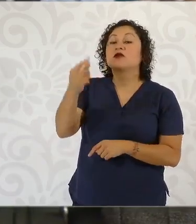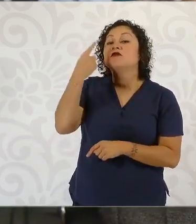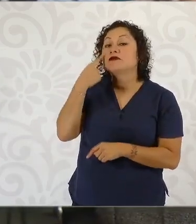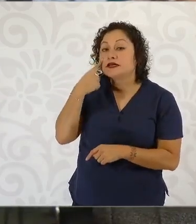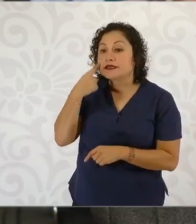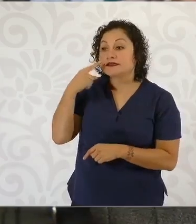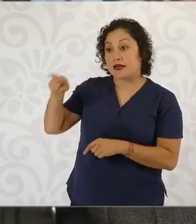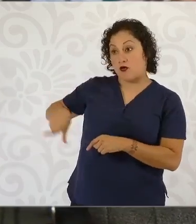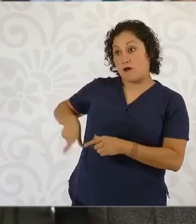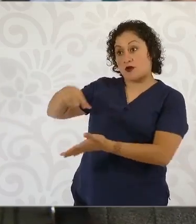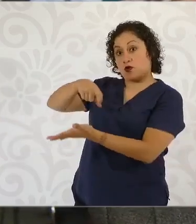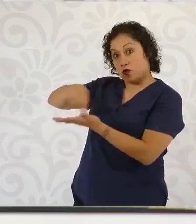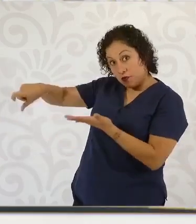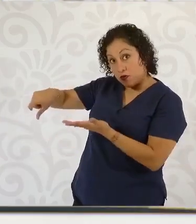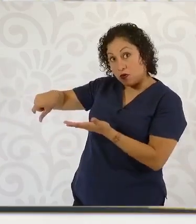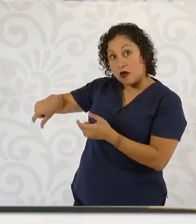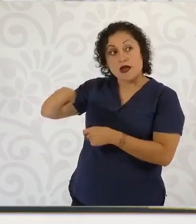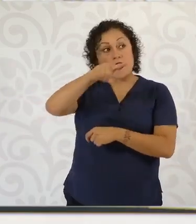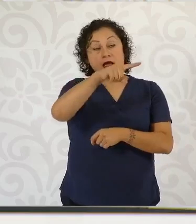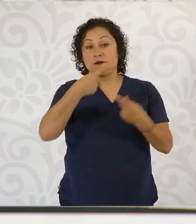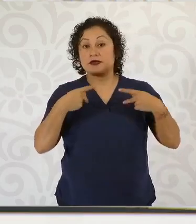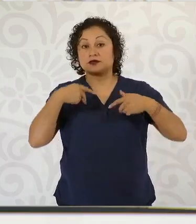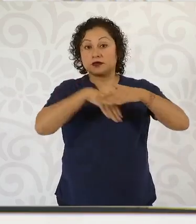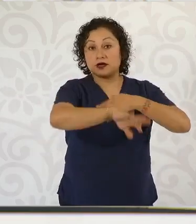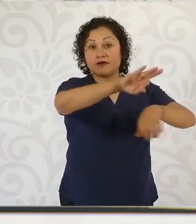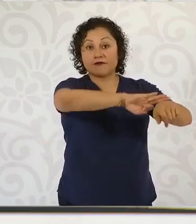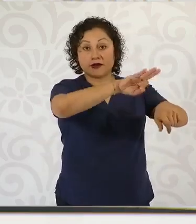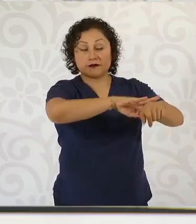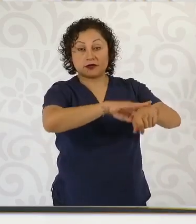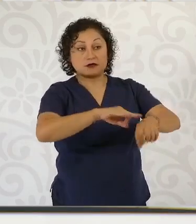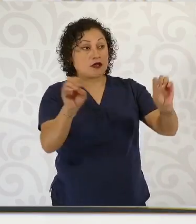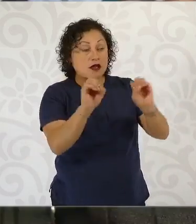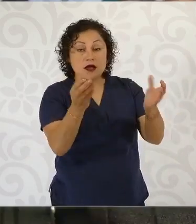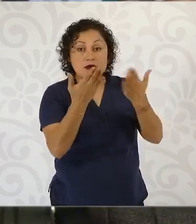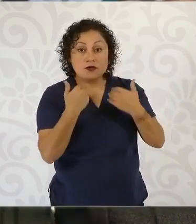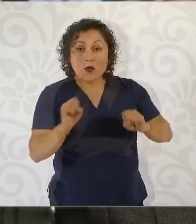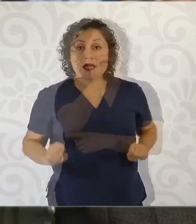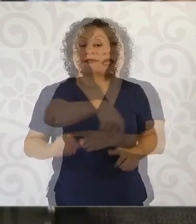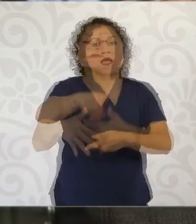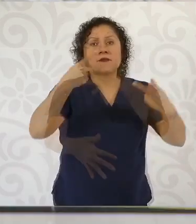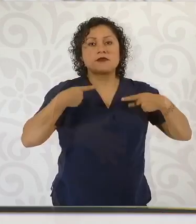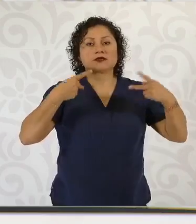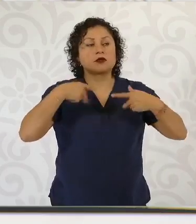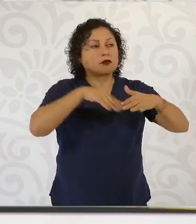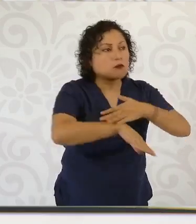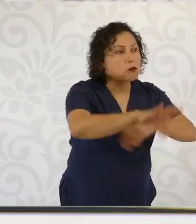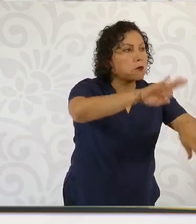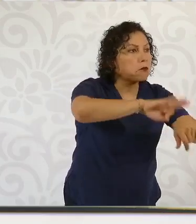no encontraban medicamentos. Pero eso tiene que Fueron 15 millones de recetas que no se surtieron. Sí, a